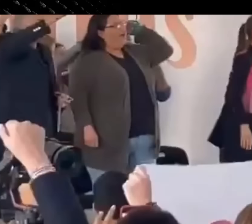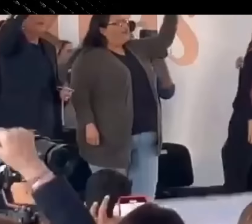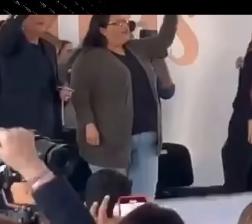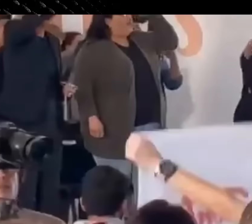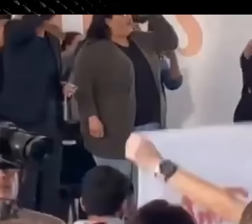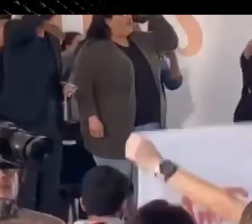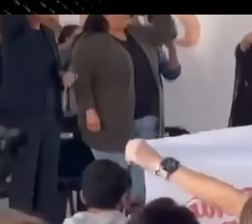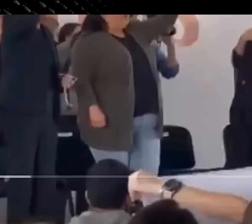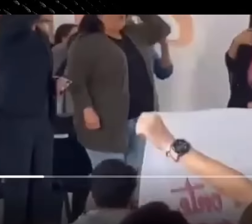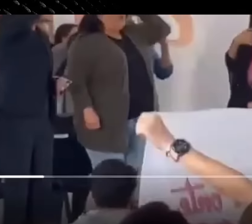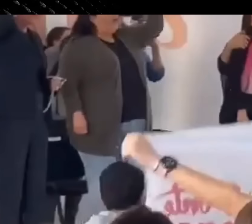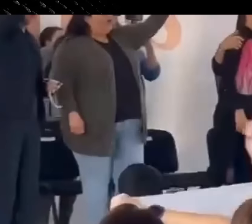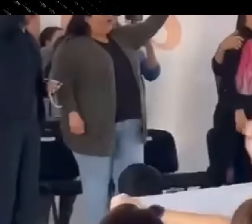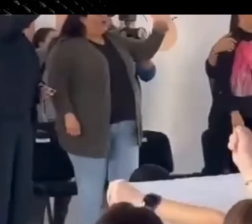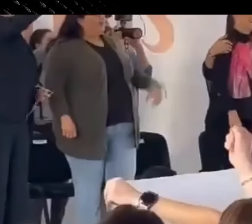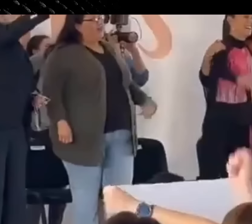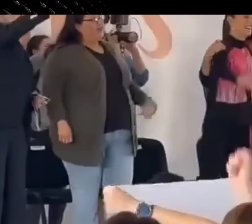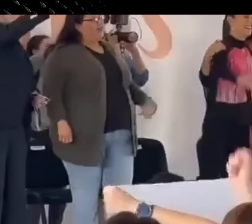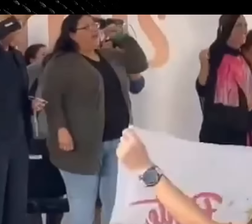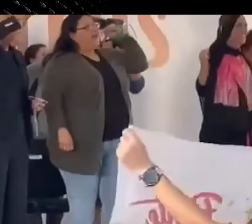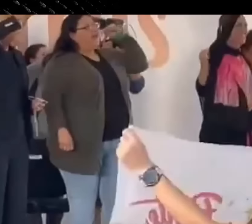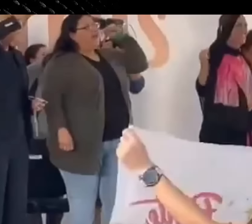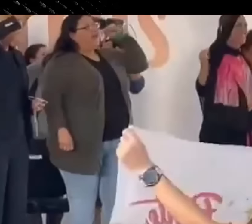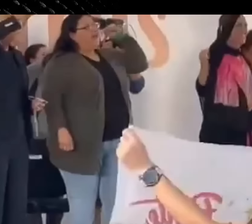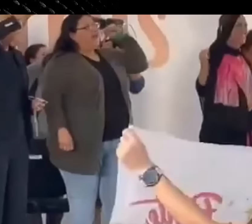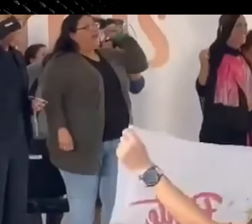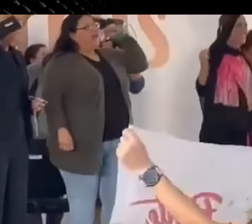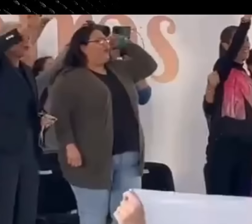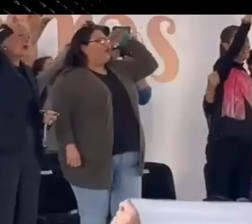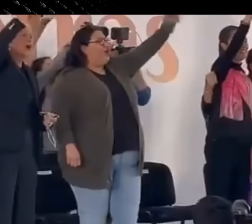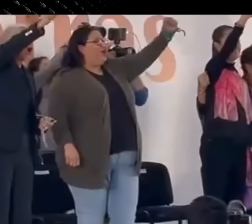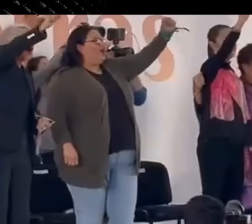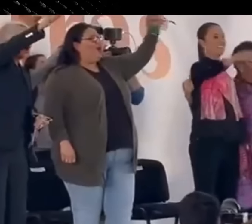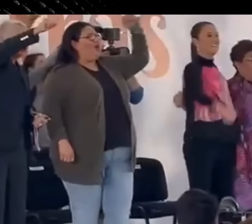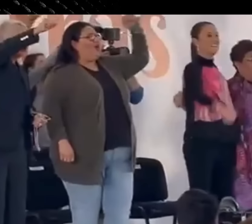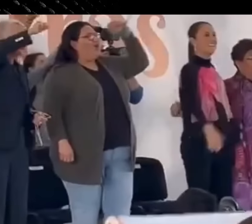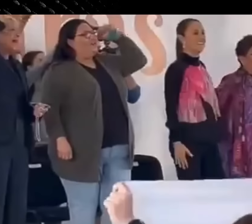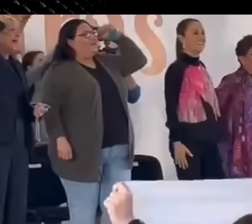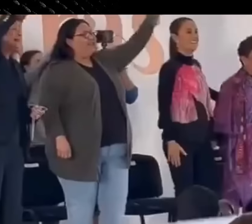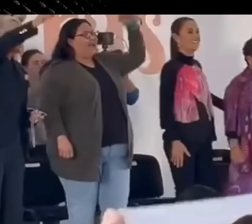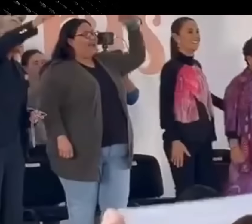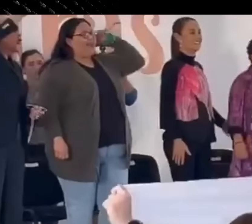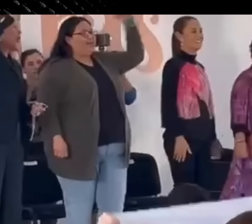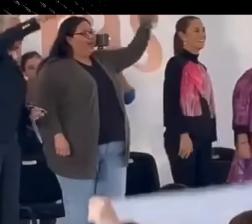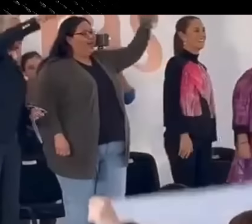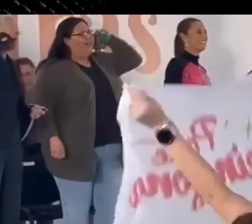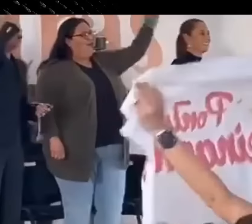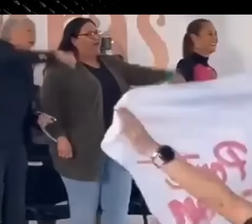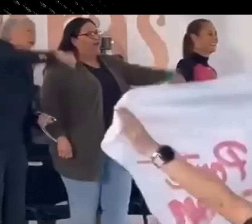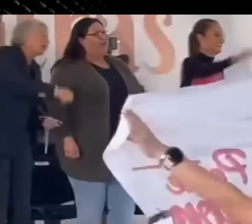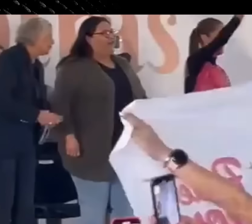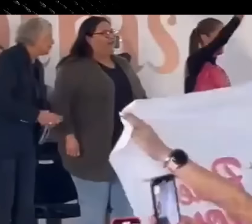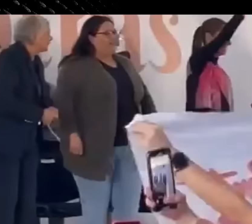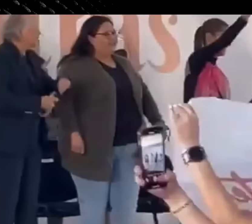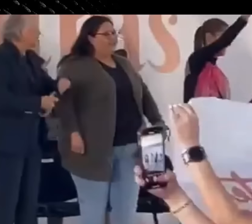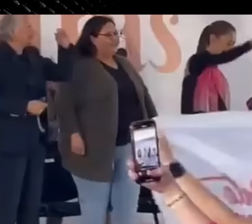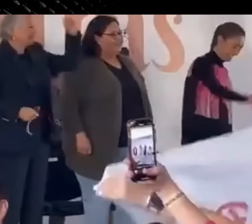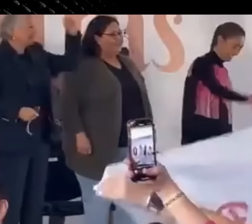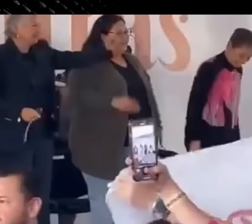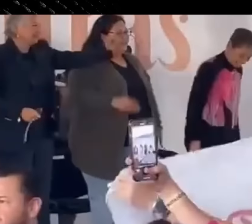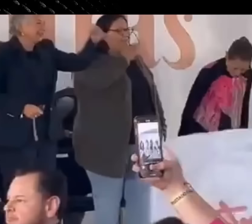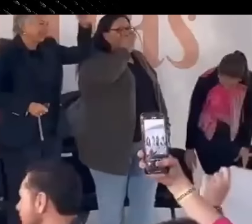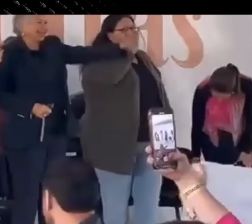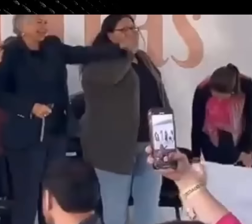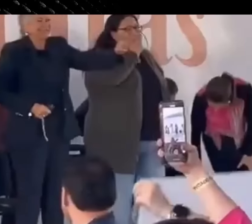de ellos. Y miren, tanto le tienen miedo a Ernestina Godoy que le tienen miedo en la Ciudad de México. ¿Quién le